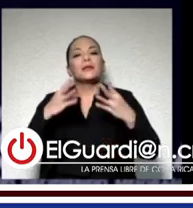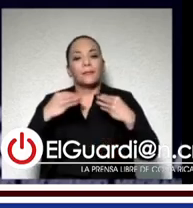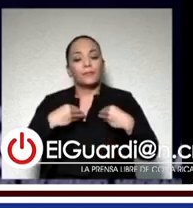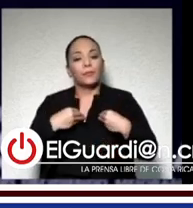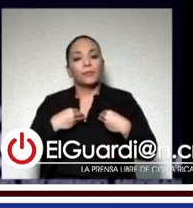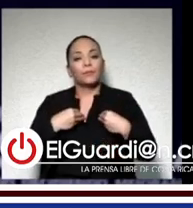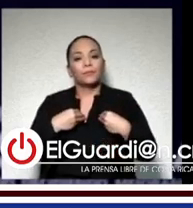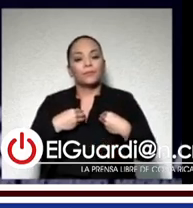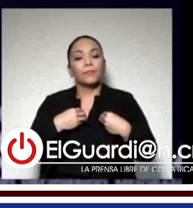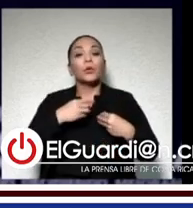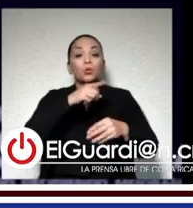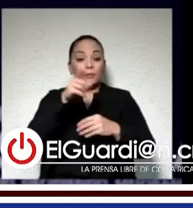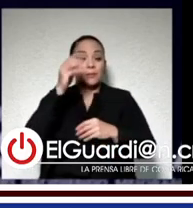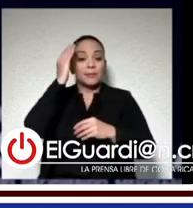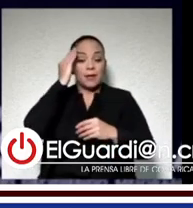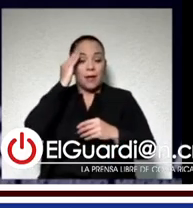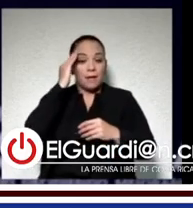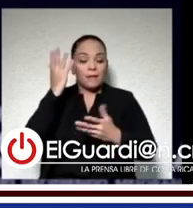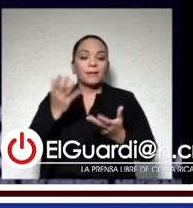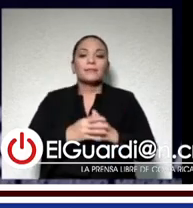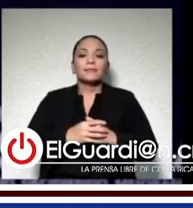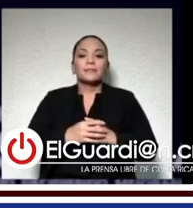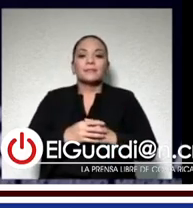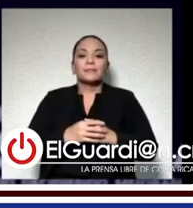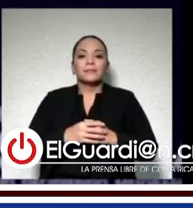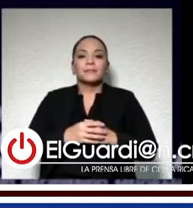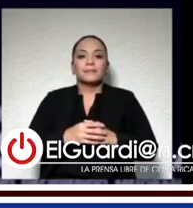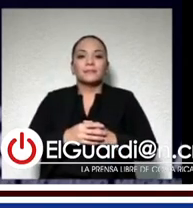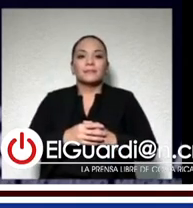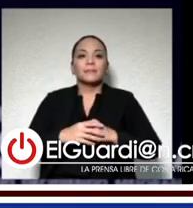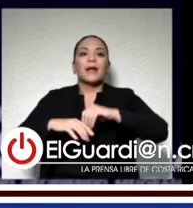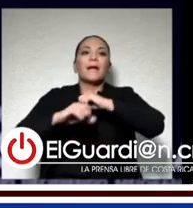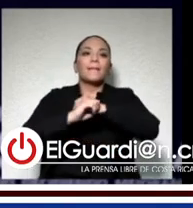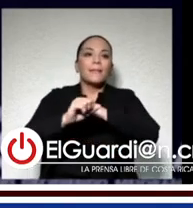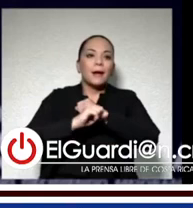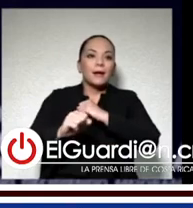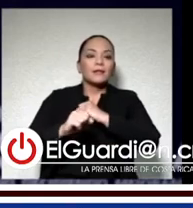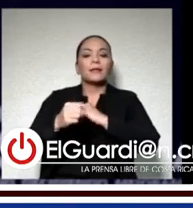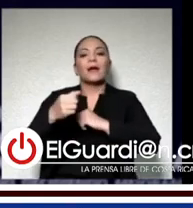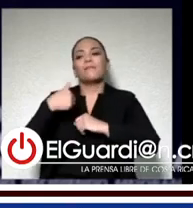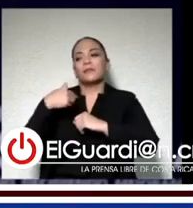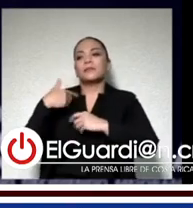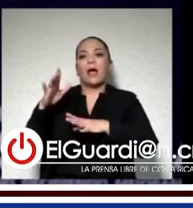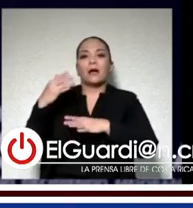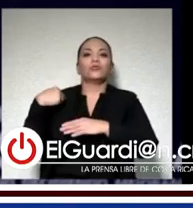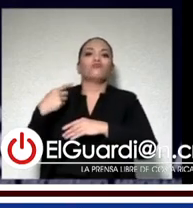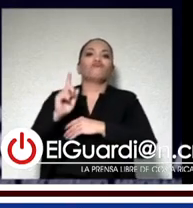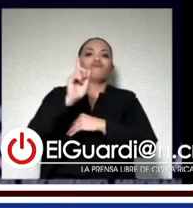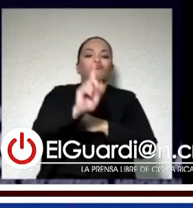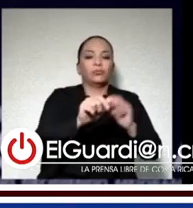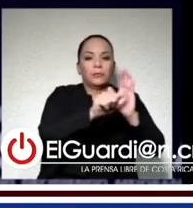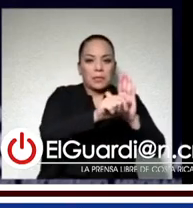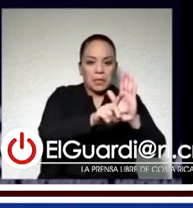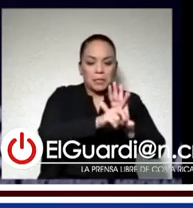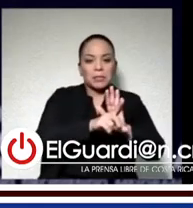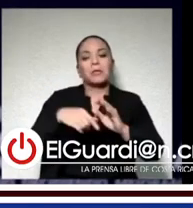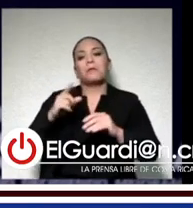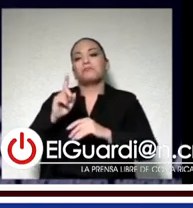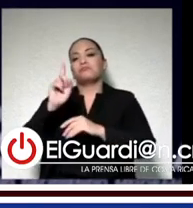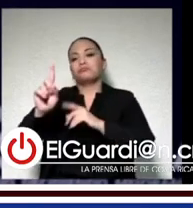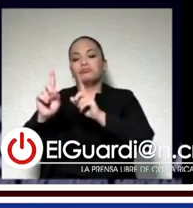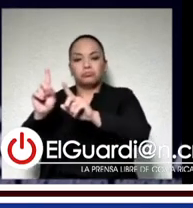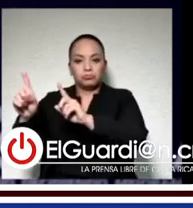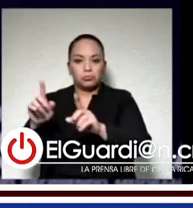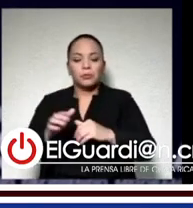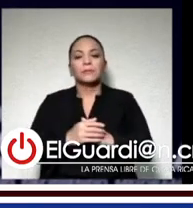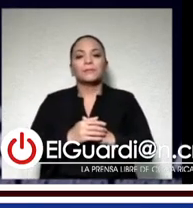saben la campaña feroz, y ya me llevaron a la Asamblea Legislativa, ya me llevaron a todo lado, cuando el Hospital de Niños siempre